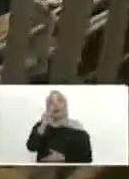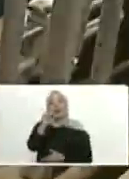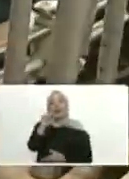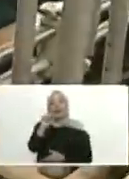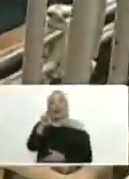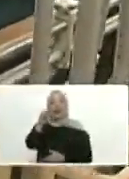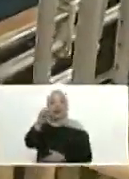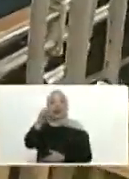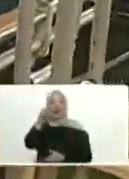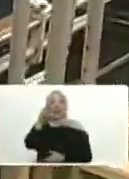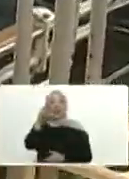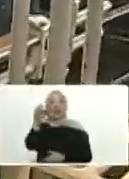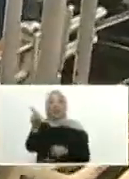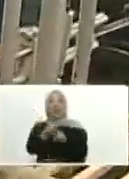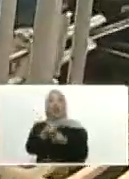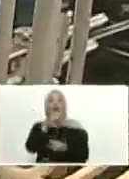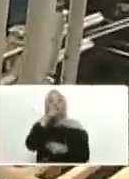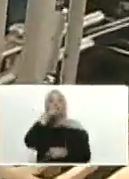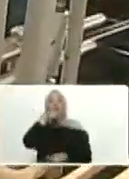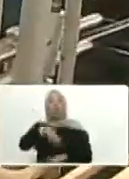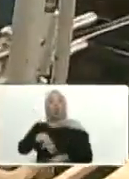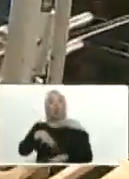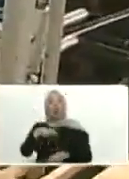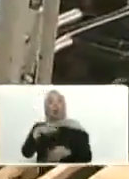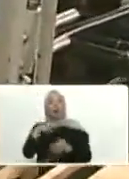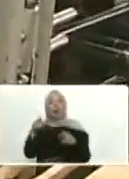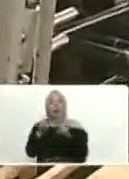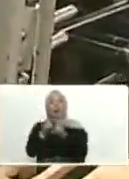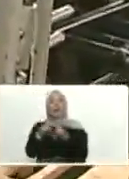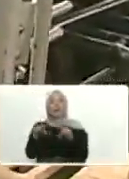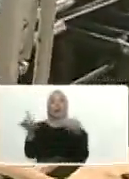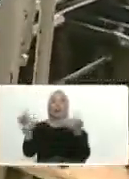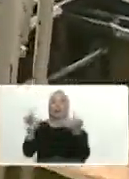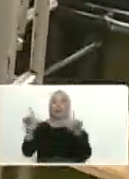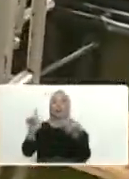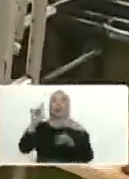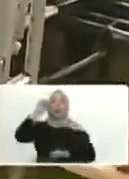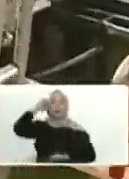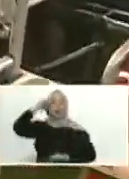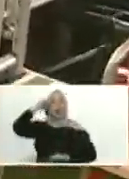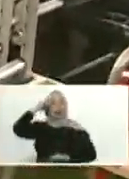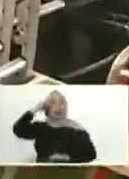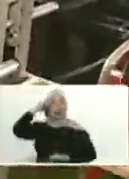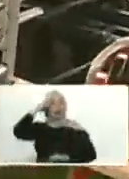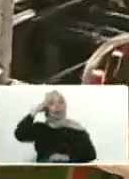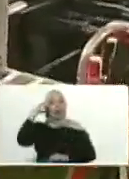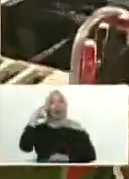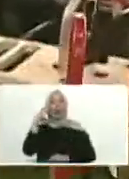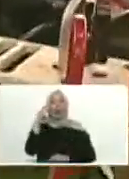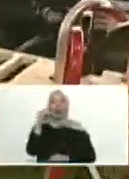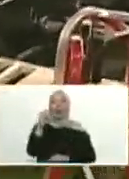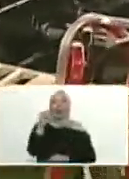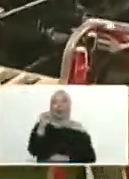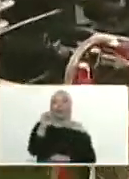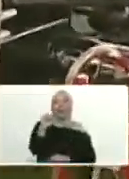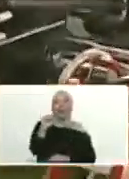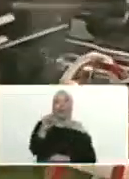una novela hace años por eso le pusieron el nombre verdad de acuerdo silvita Casandra